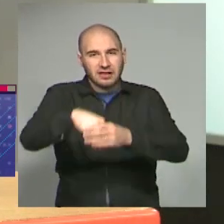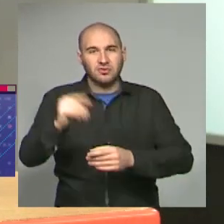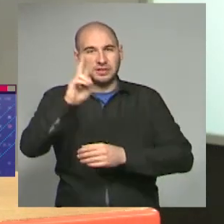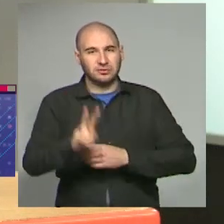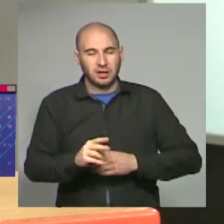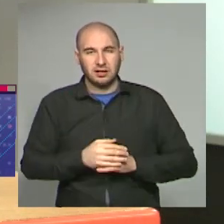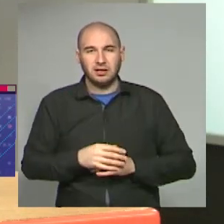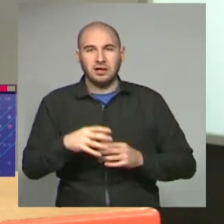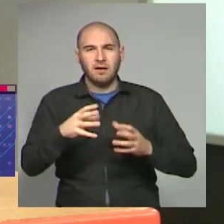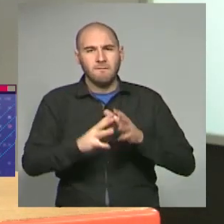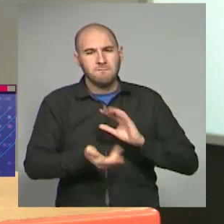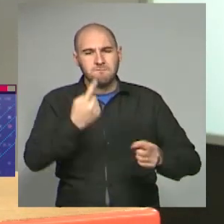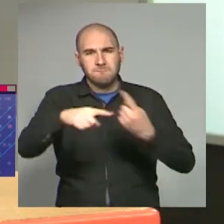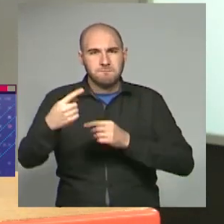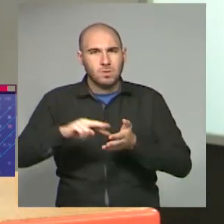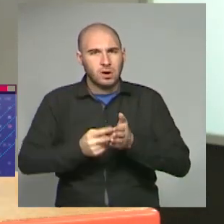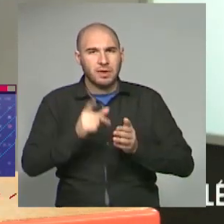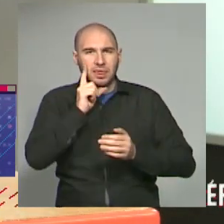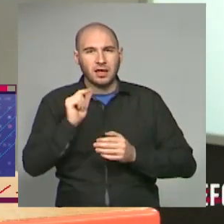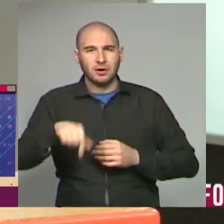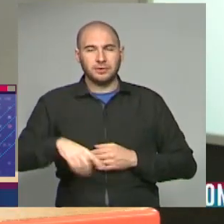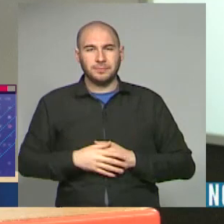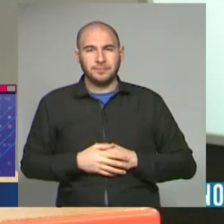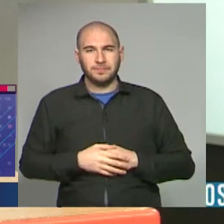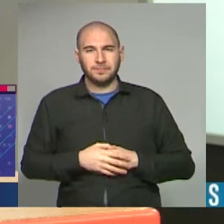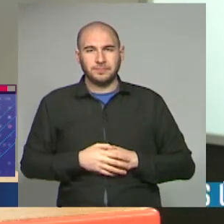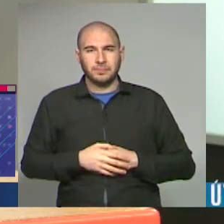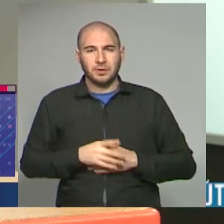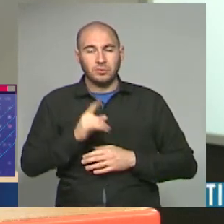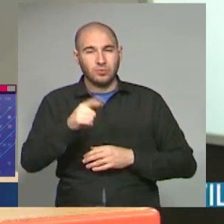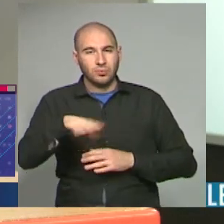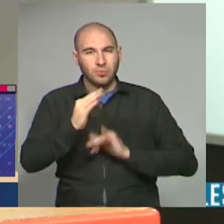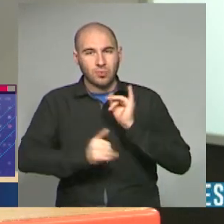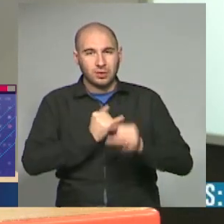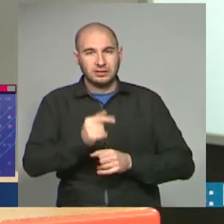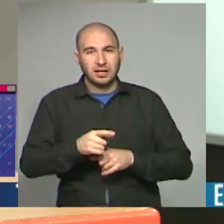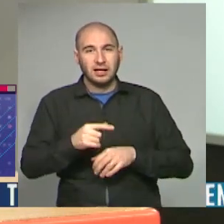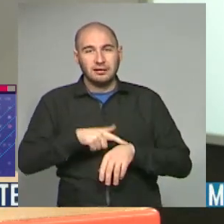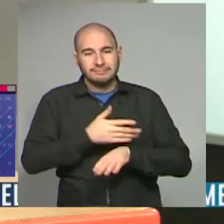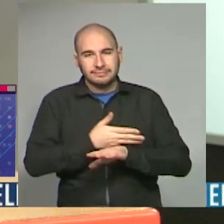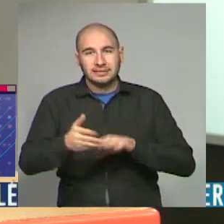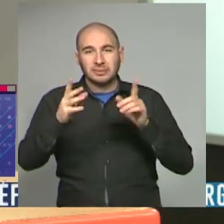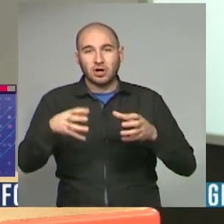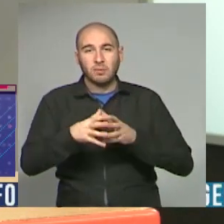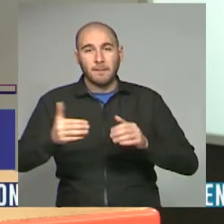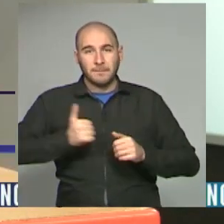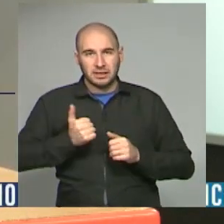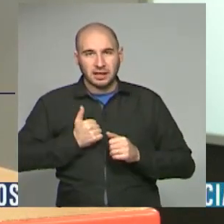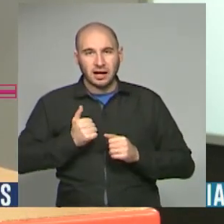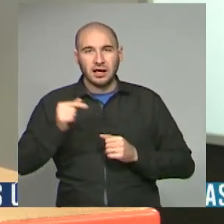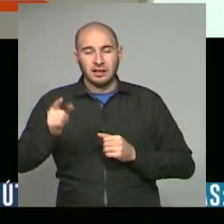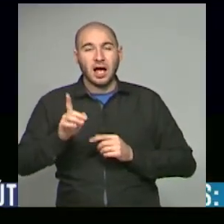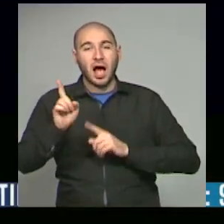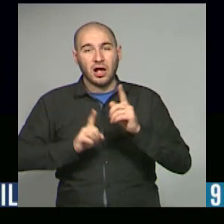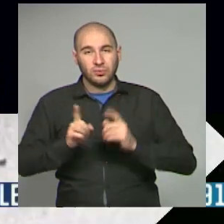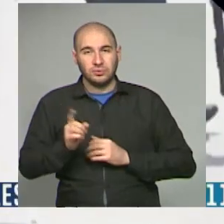Venezuela. Distintas situaciones se han ido viviendo durante la jornada y hay que decir que con el paso de las horas también los militares empezaron a mostrarse. Por un